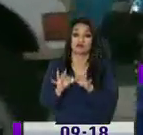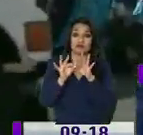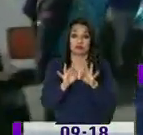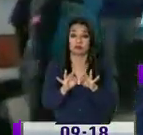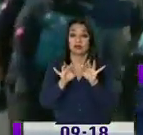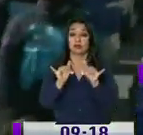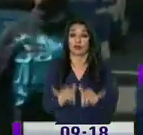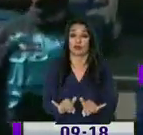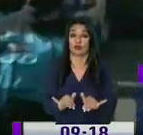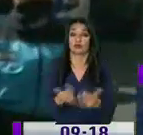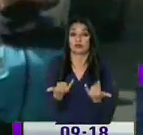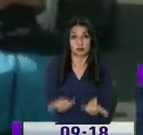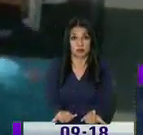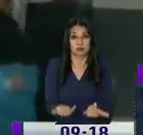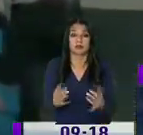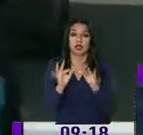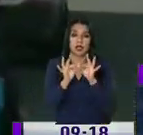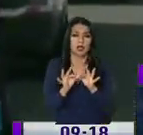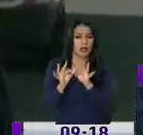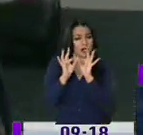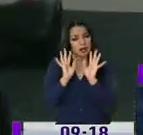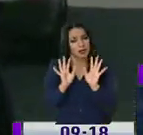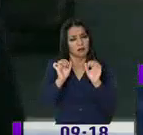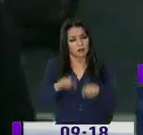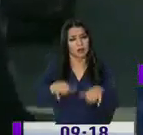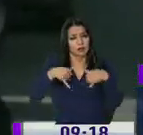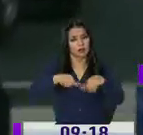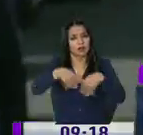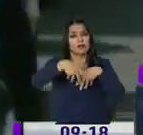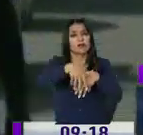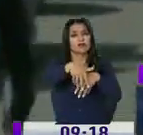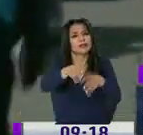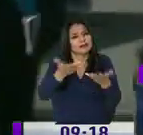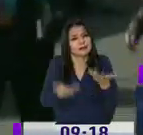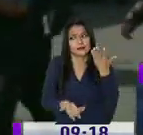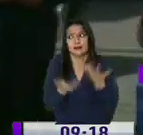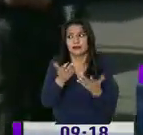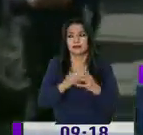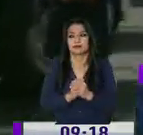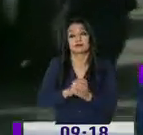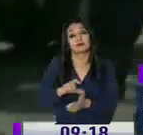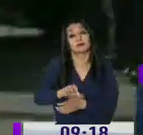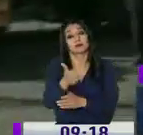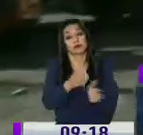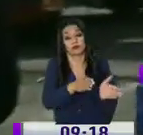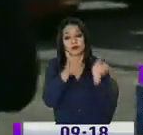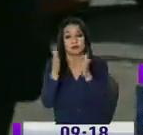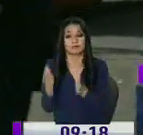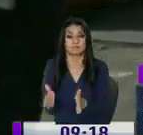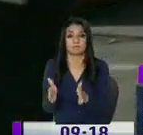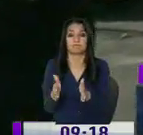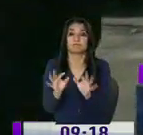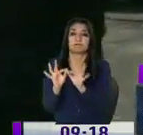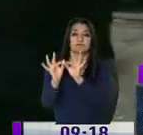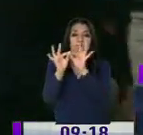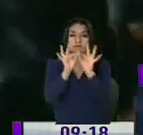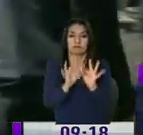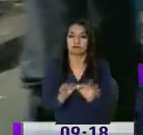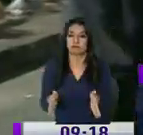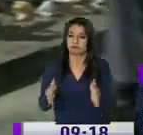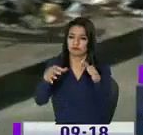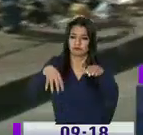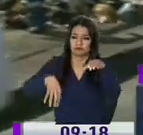momento y que puede ser recuperado sin perjuicio de que continúen las protestas. Y hay una segunda etapa, por ejemplo, de mejora de infraestructura,